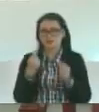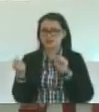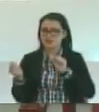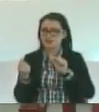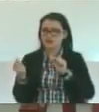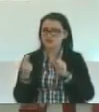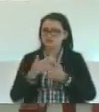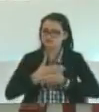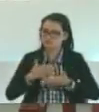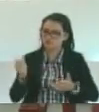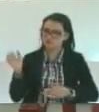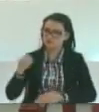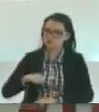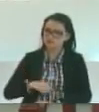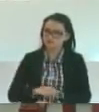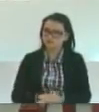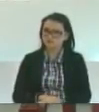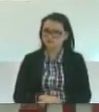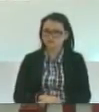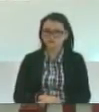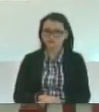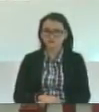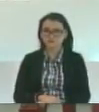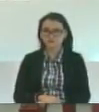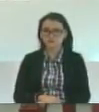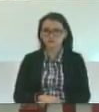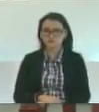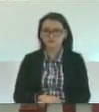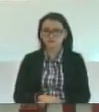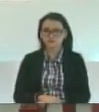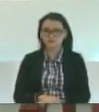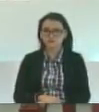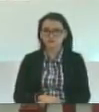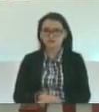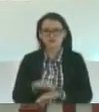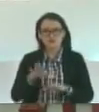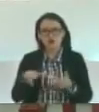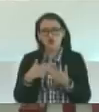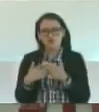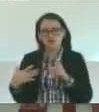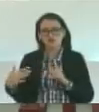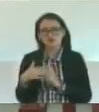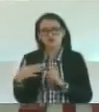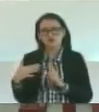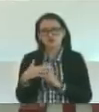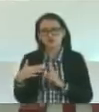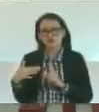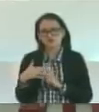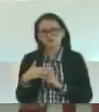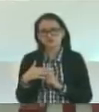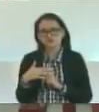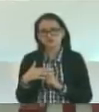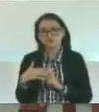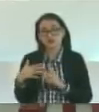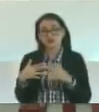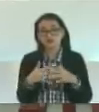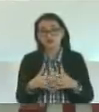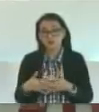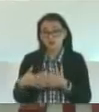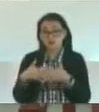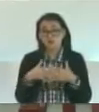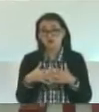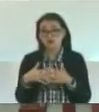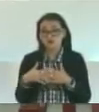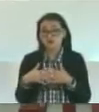Estoy dispuesto con dignidad, con respeto y diálogo. Y que cesen las agresiones desde los Estados Unidos